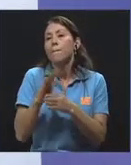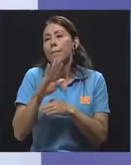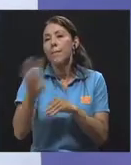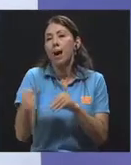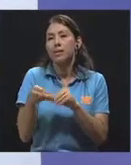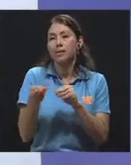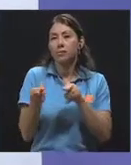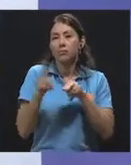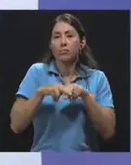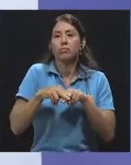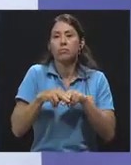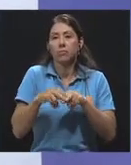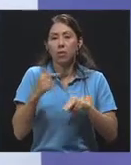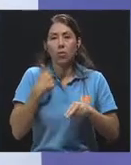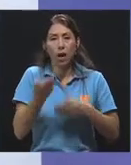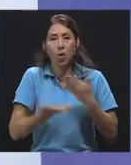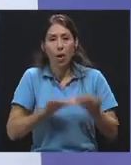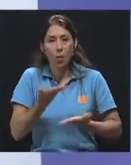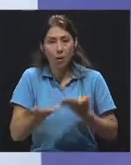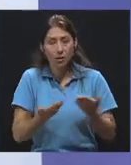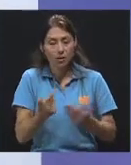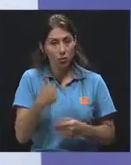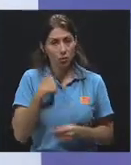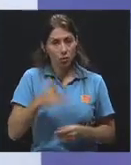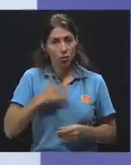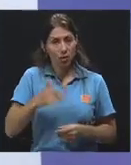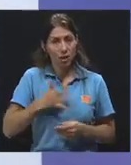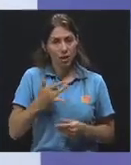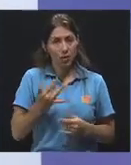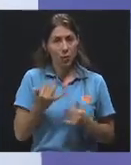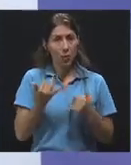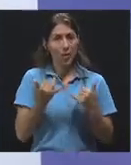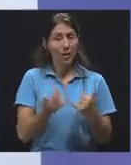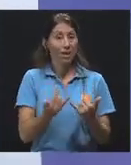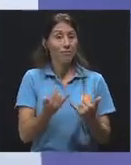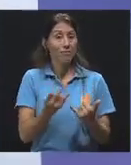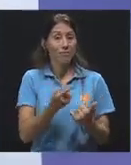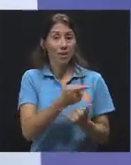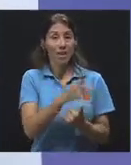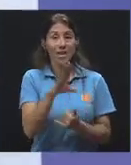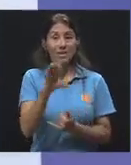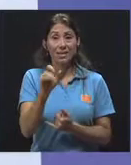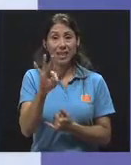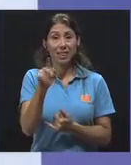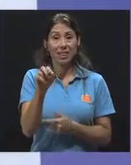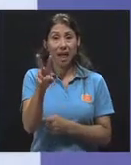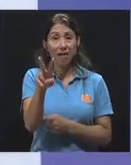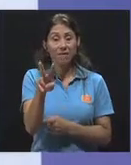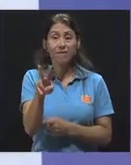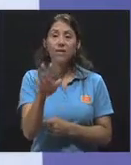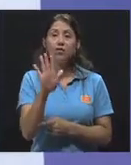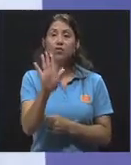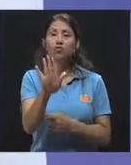una colaboración. Yo siento que, digamos, la formación que hay en el setup para los chicos del programa